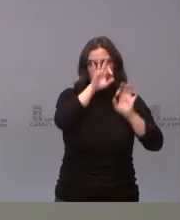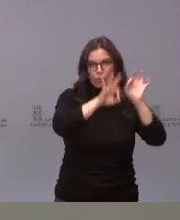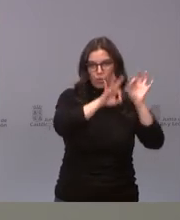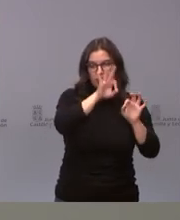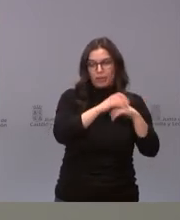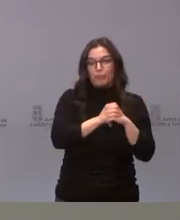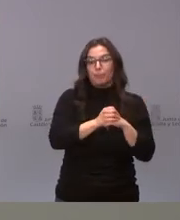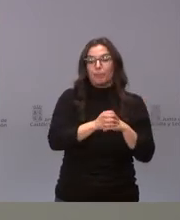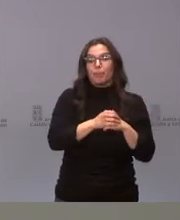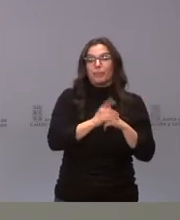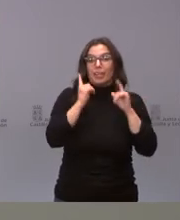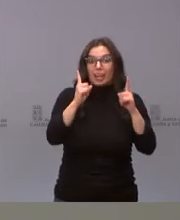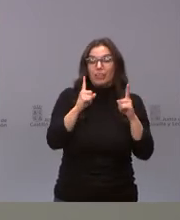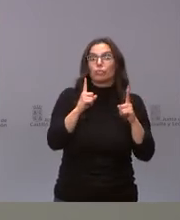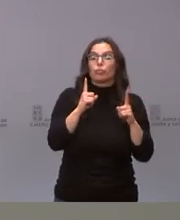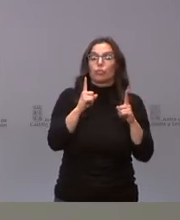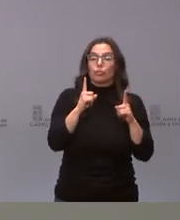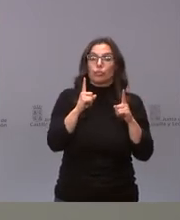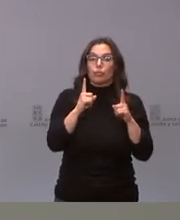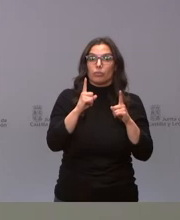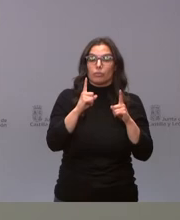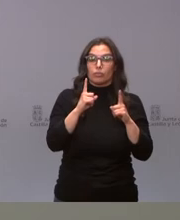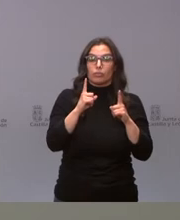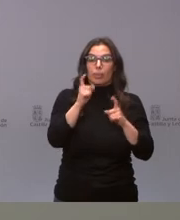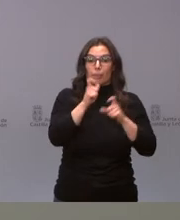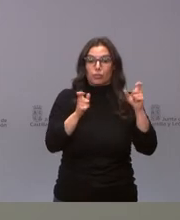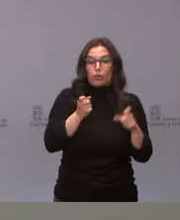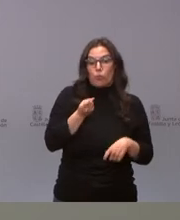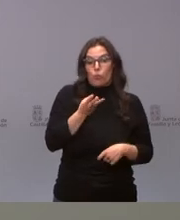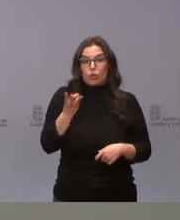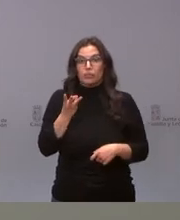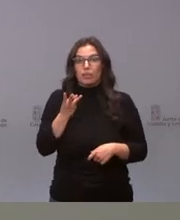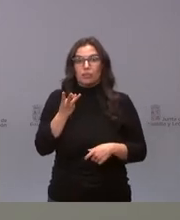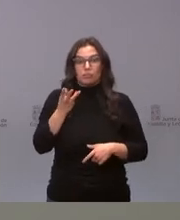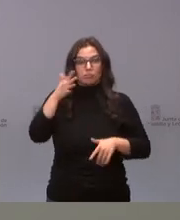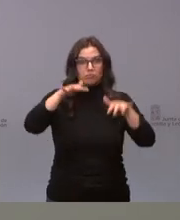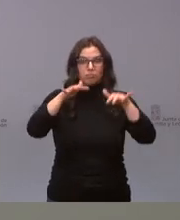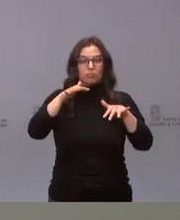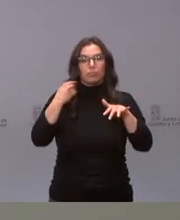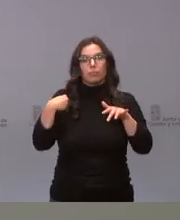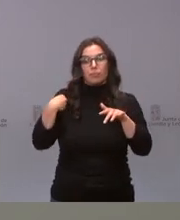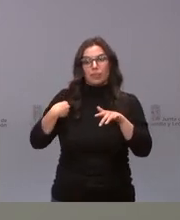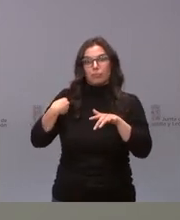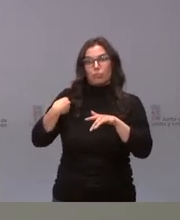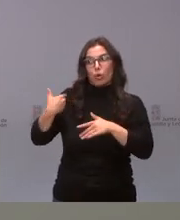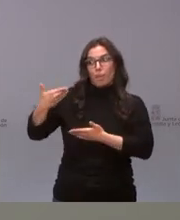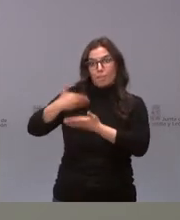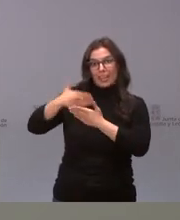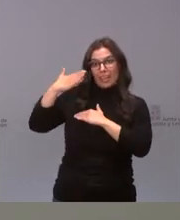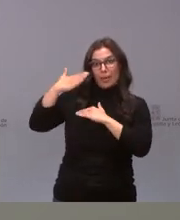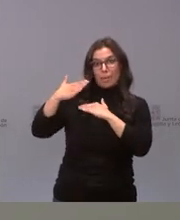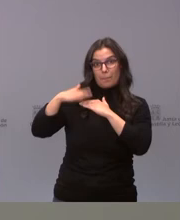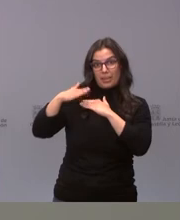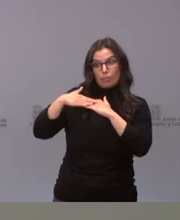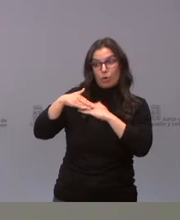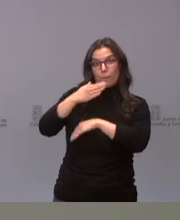número que tenemos de rastreadores en relación a la situación que tenemos está por encima de lo solicitado por el Ministerio de